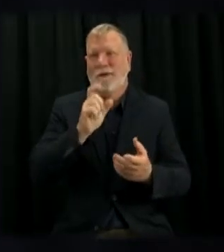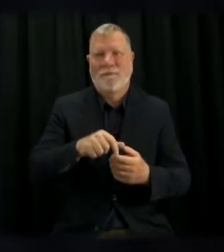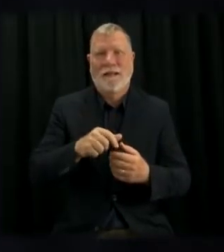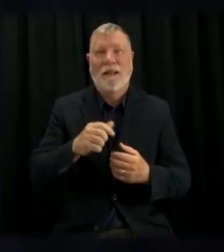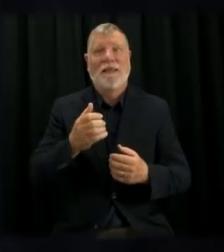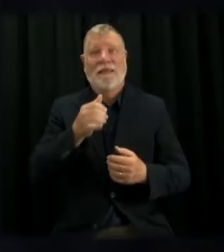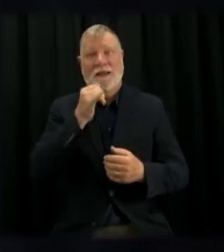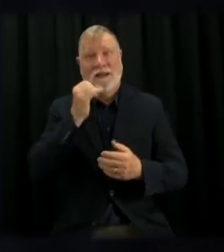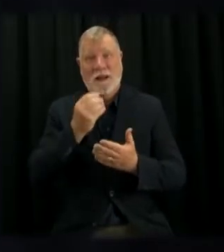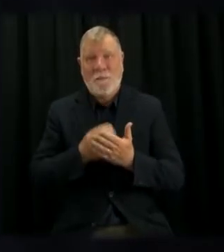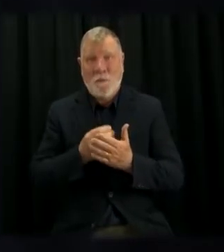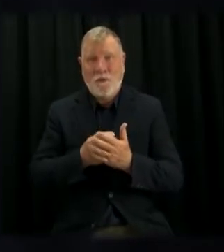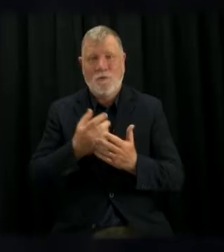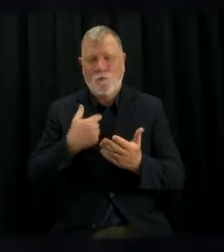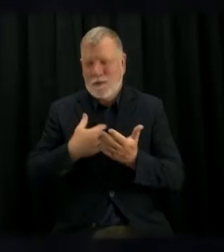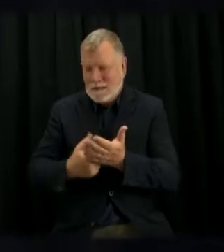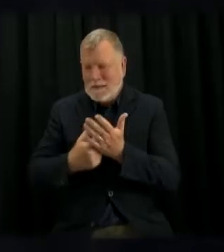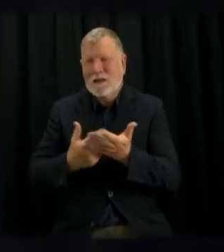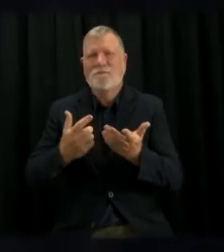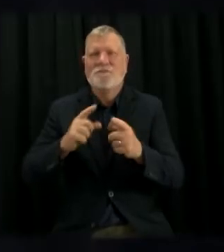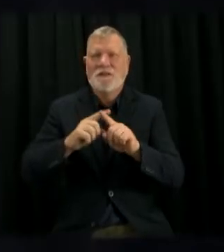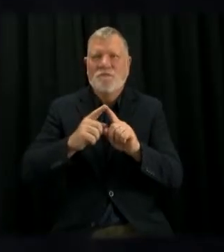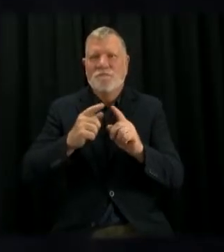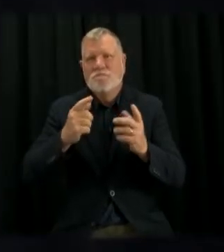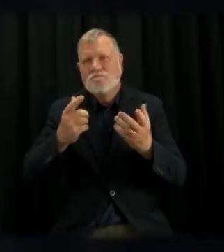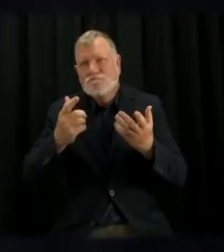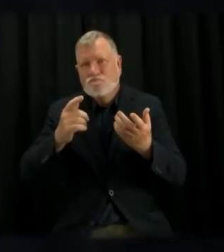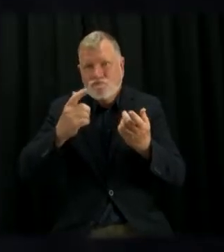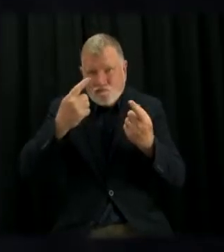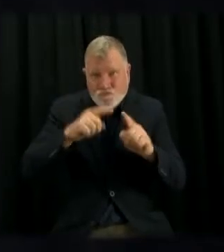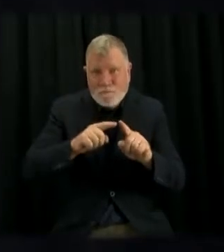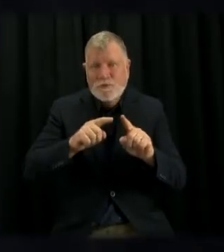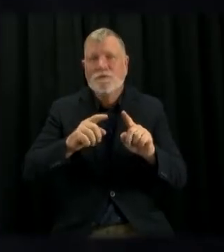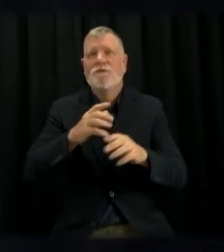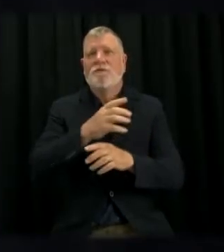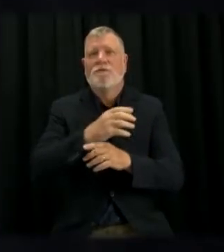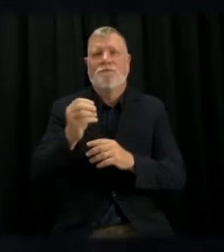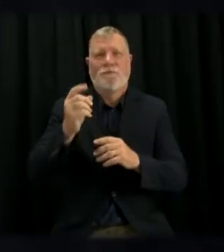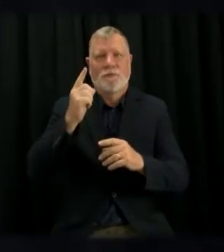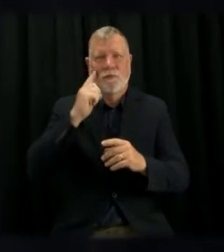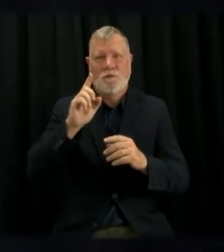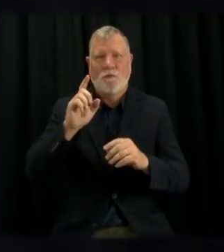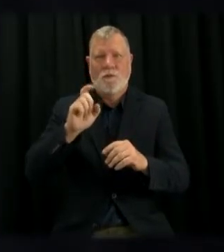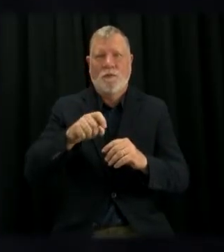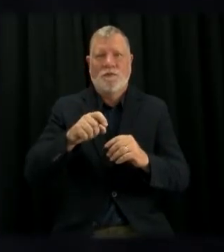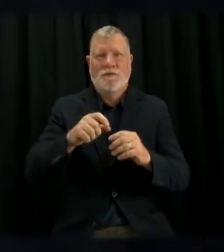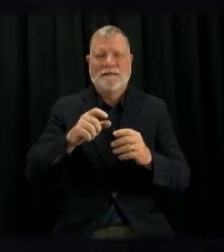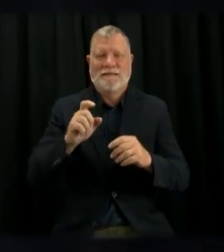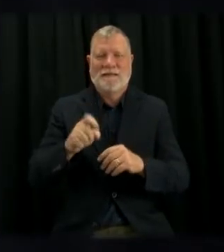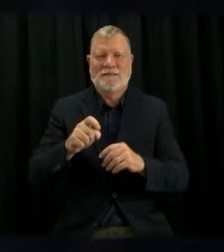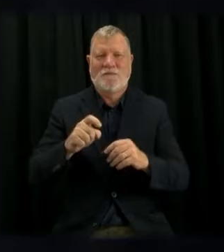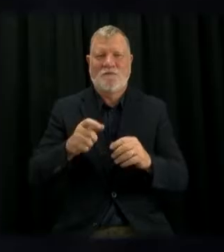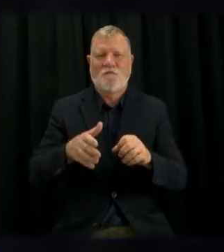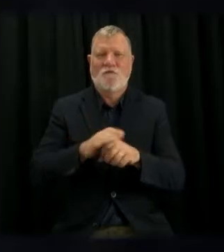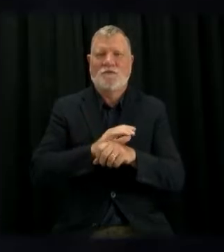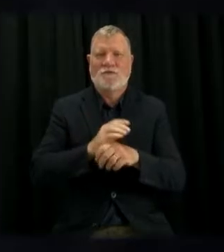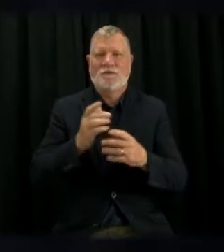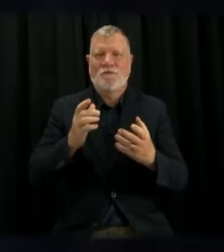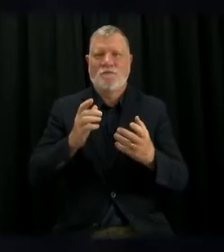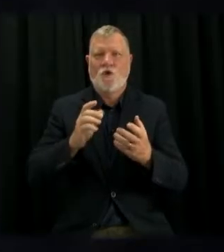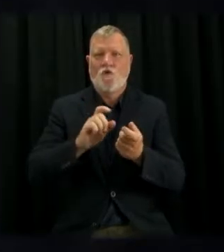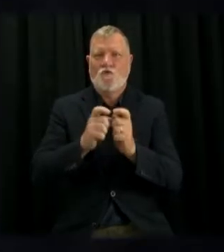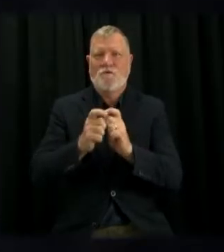hacer. Inclusive, ayer por la mañana discutimos de diferentes maneras para estar de acuerdo con los costos razonables para la remuneración